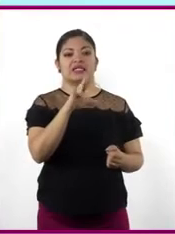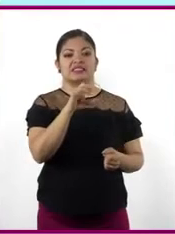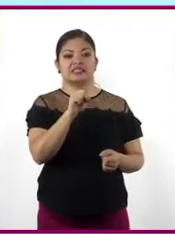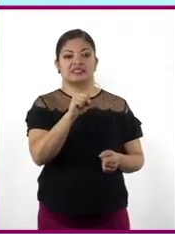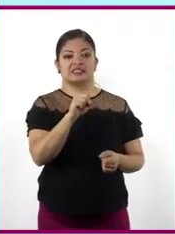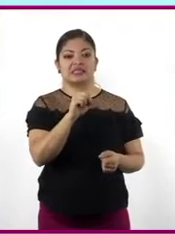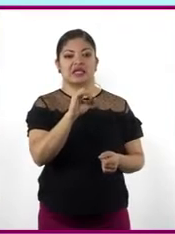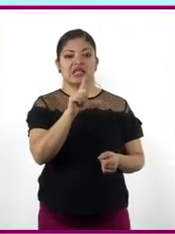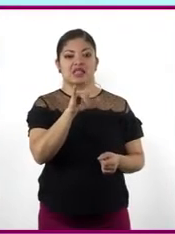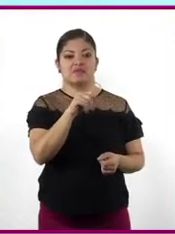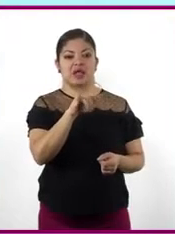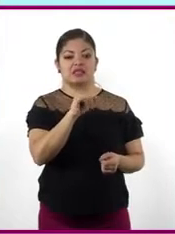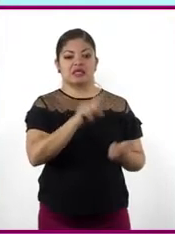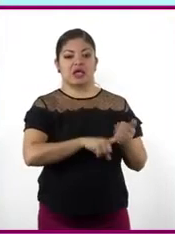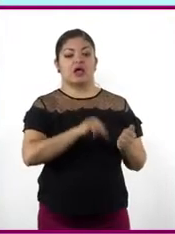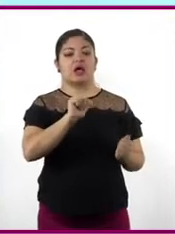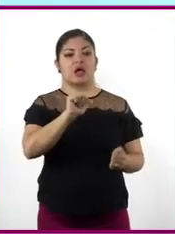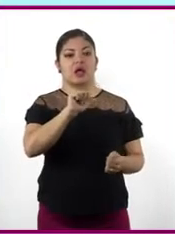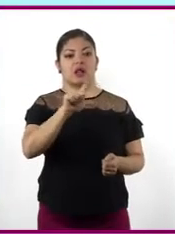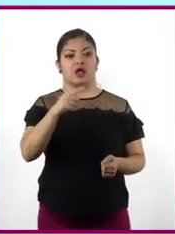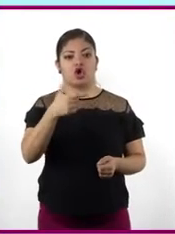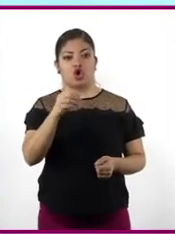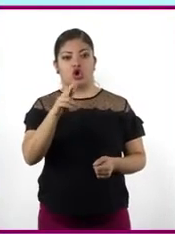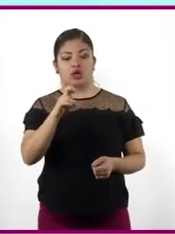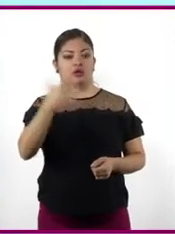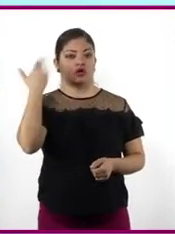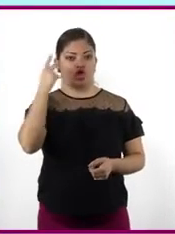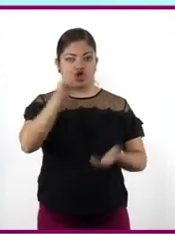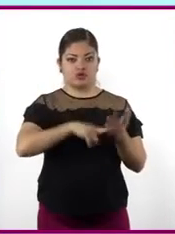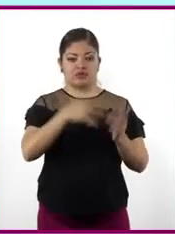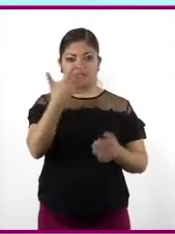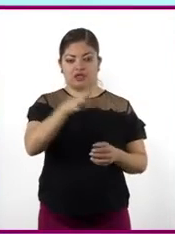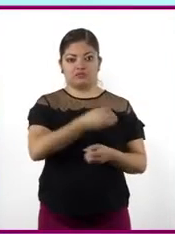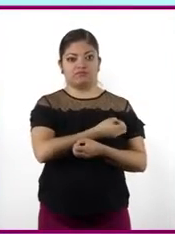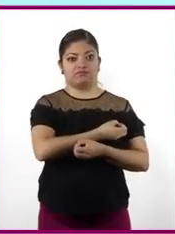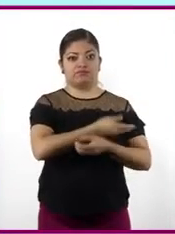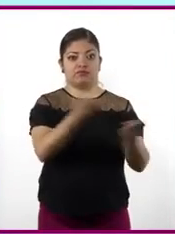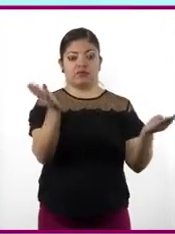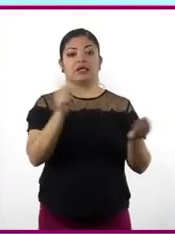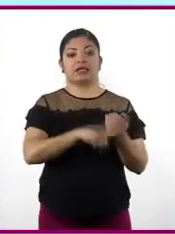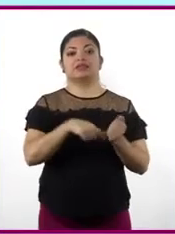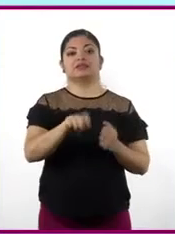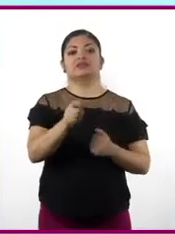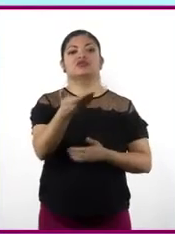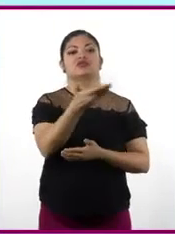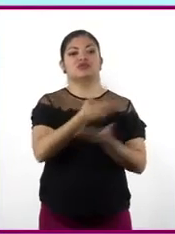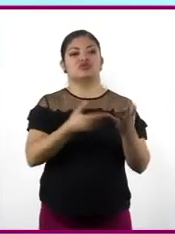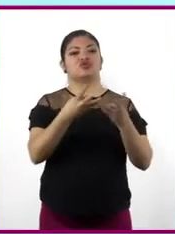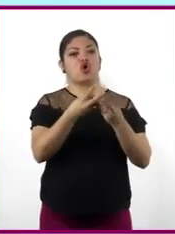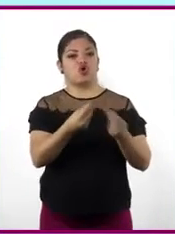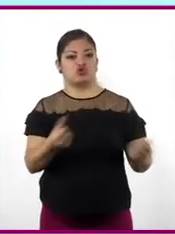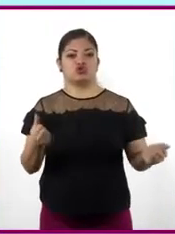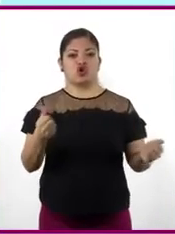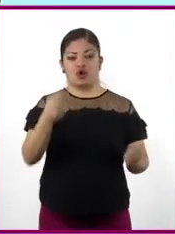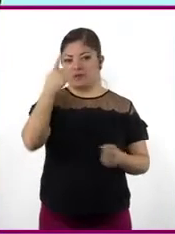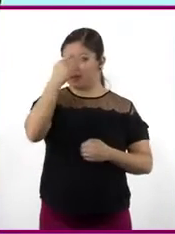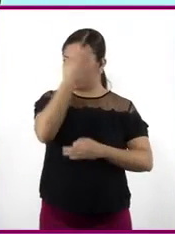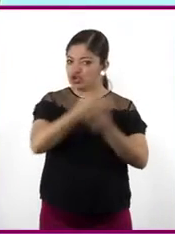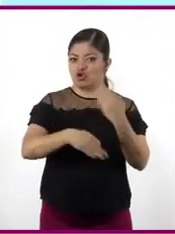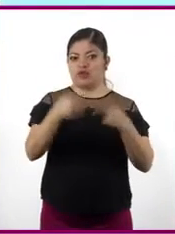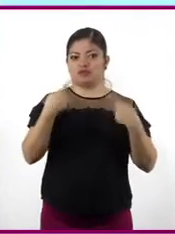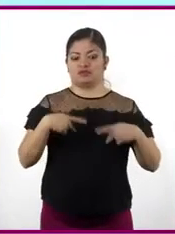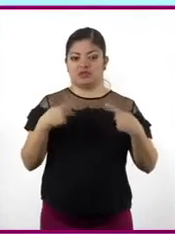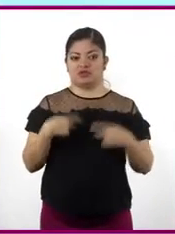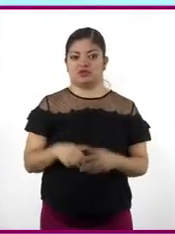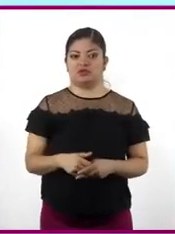Al Gore, publicado en 2010, en el que se invita a trabajar en soluciones colectivas que involucren a todas las